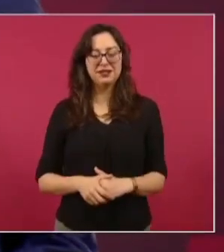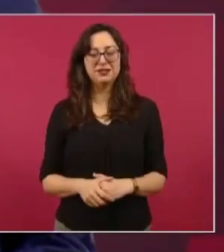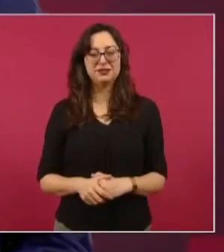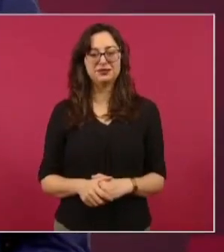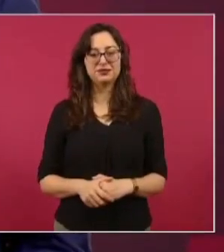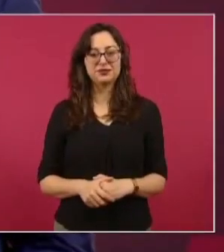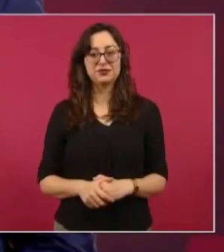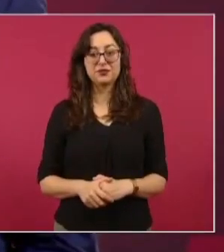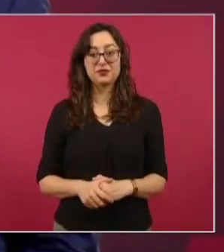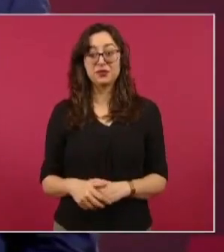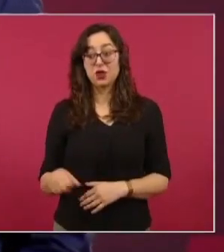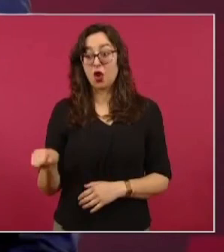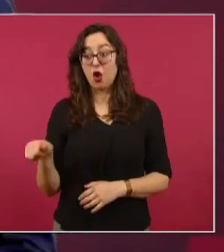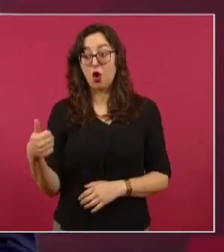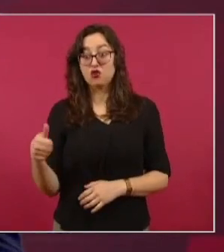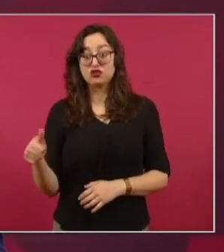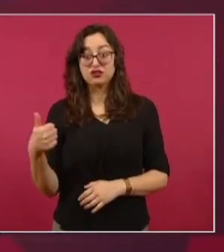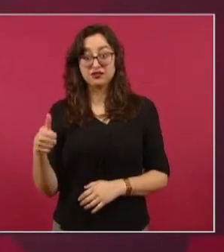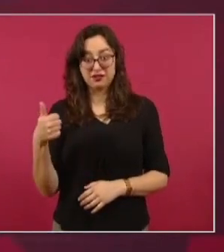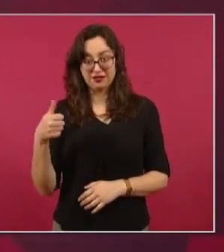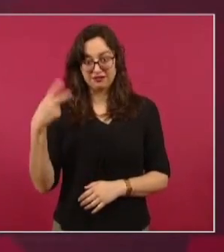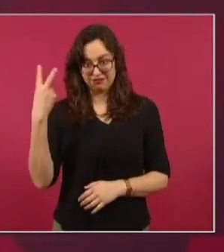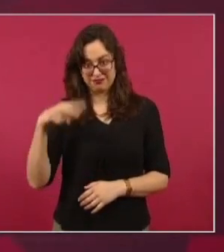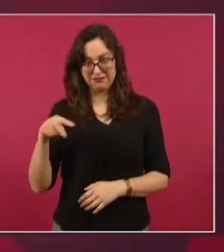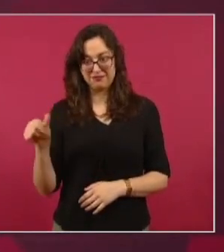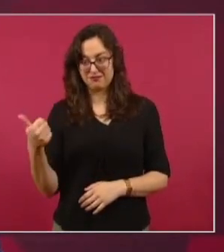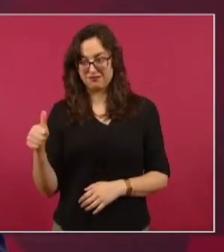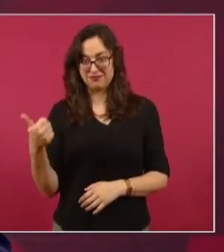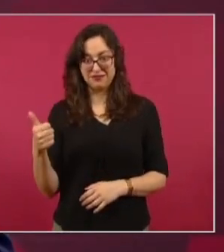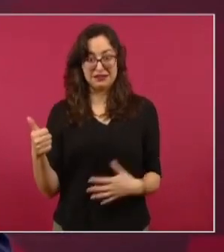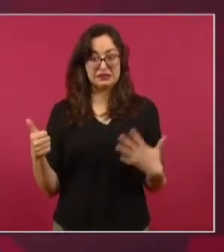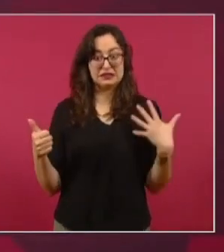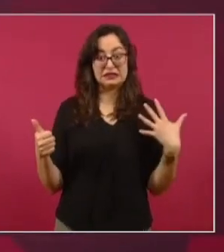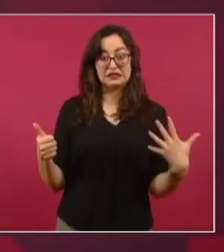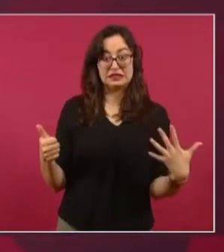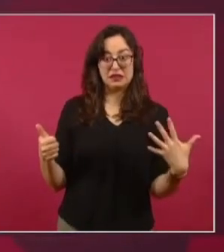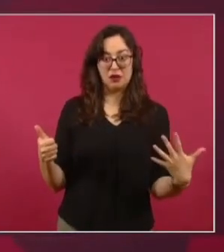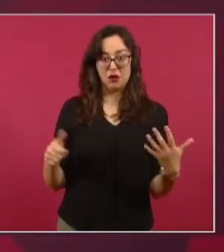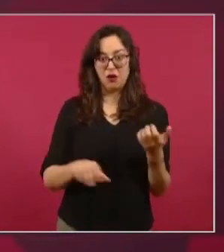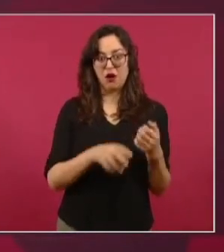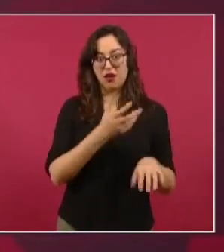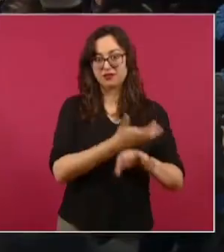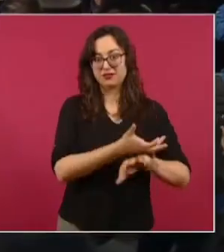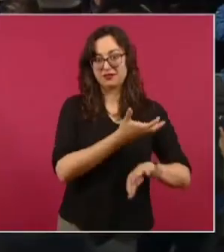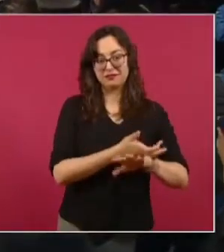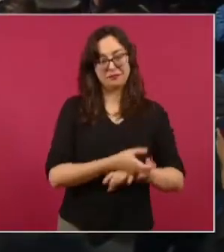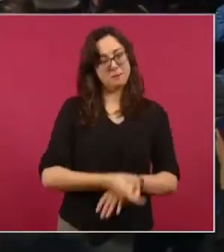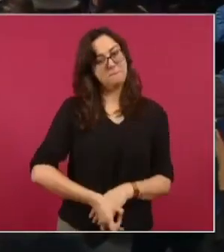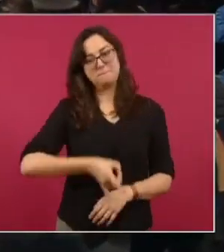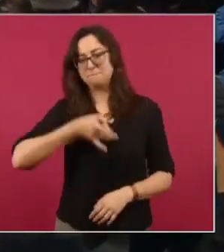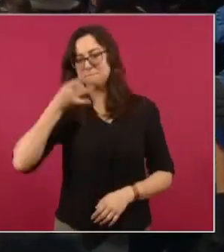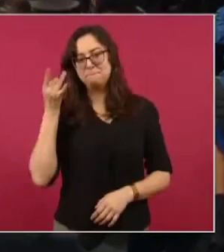11.5. Bien arreglados. Bueno, vamos.